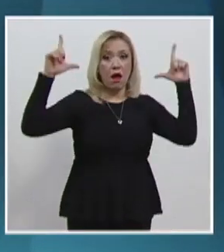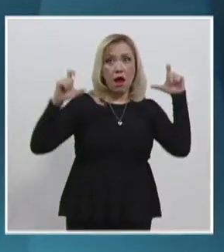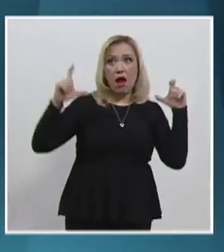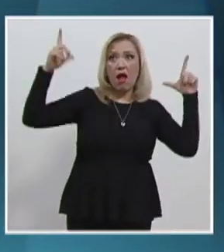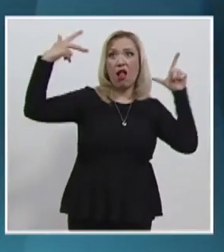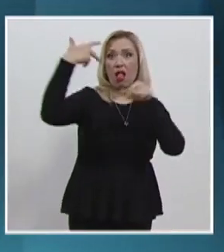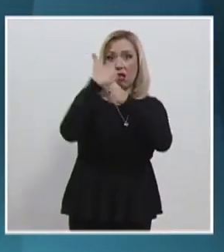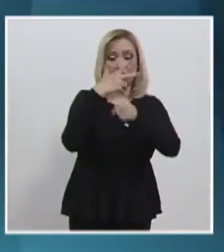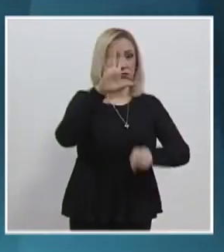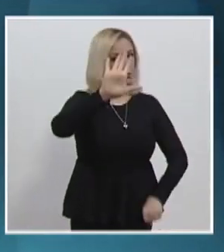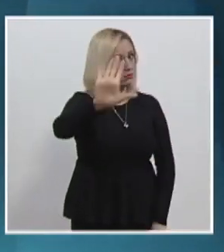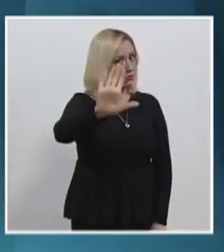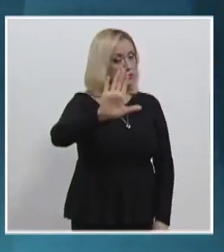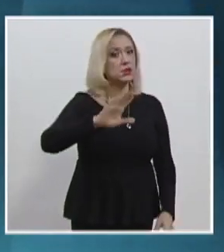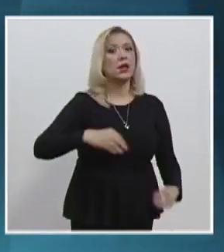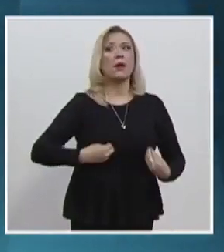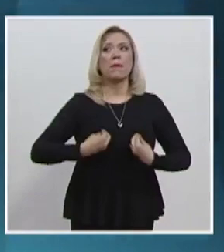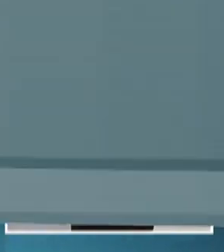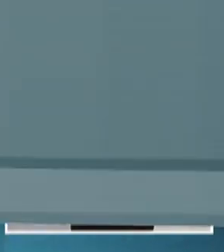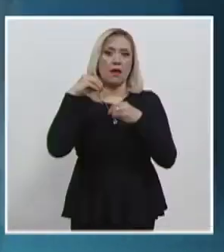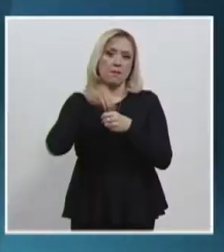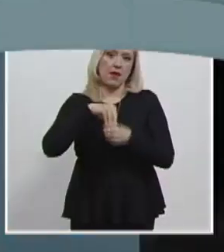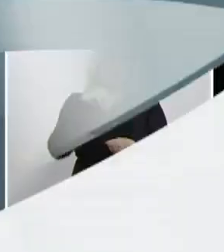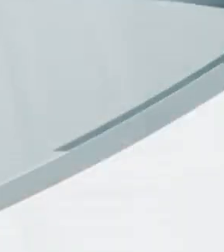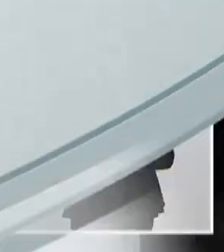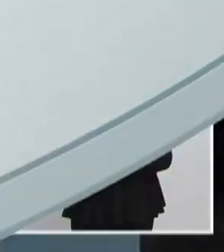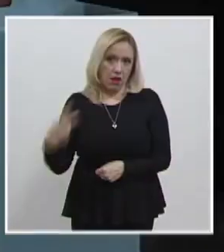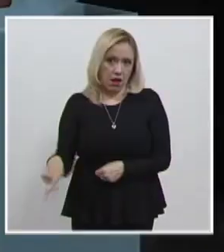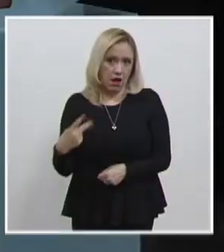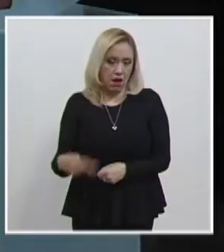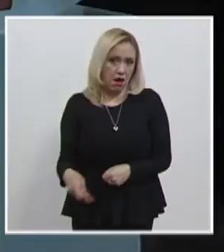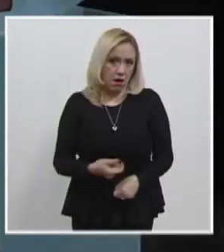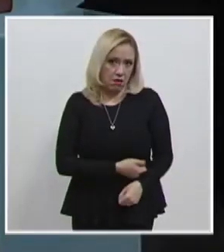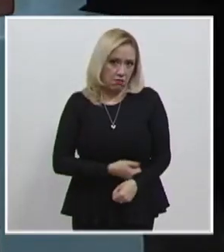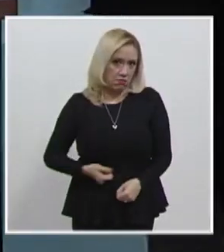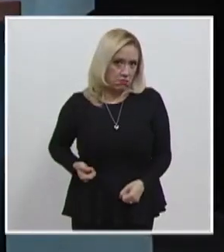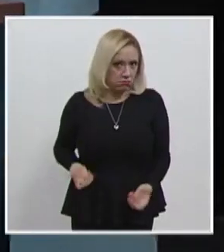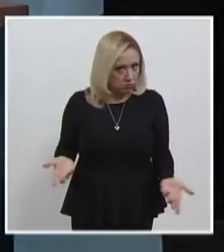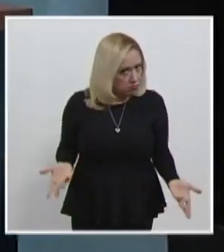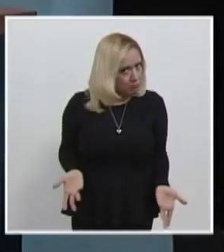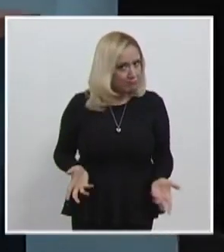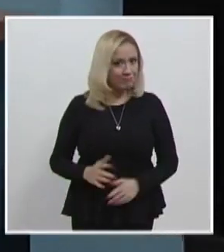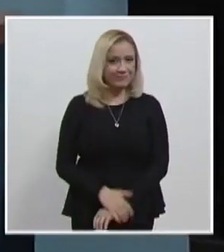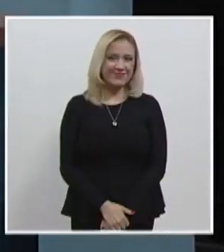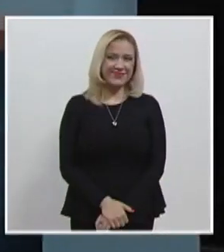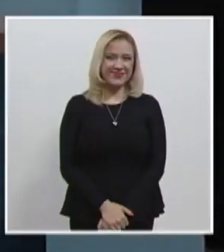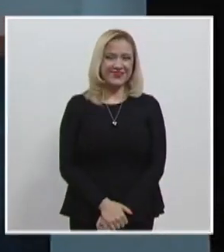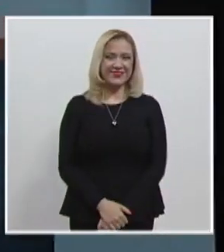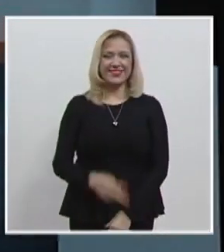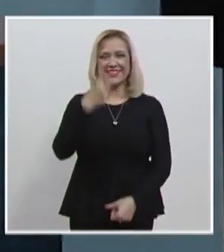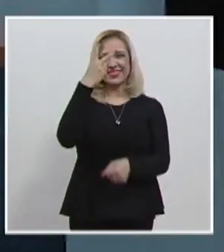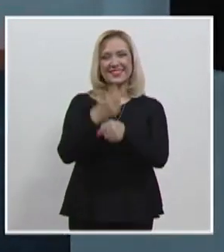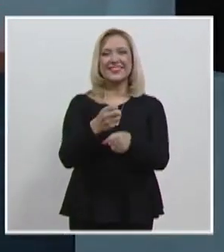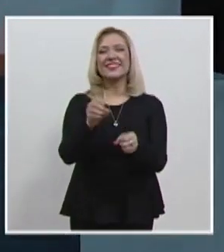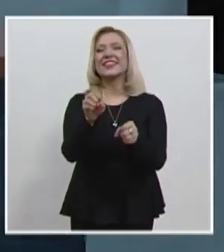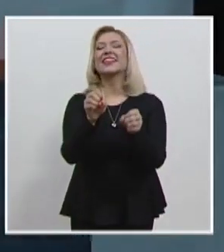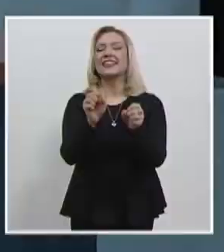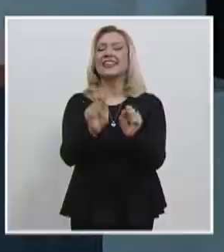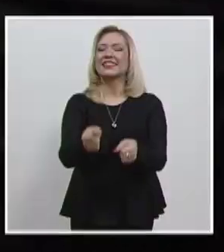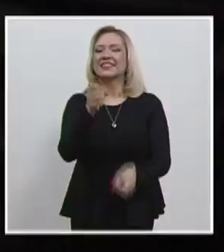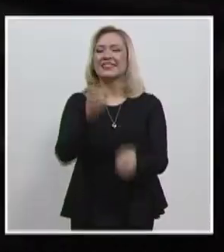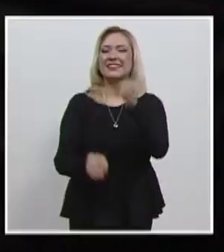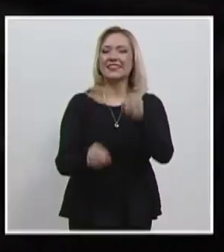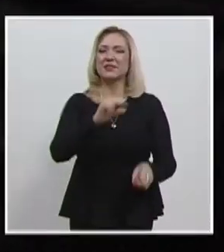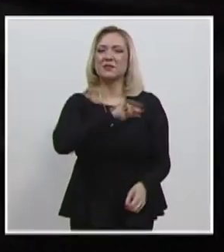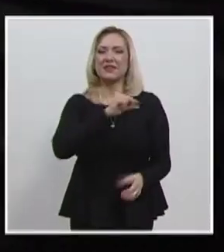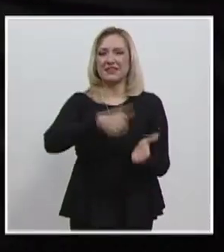privada entre otros el segundo tribunal colegiado en materia Civil del Séptimo circuito